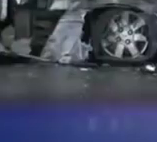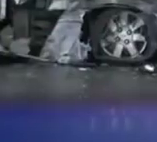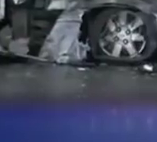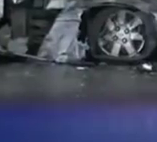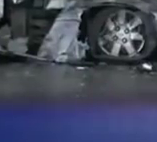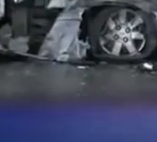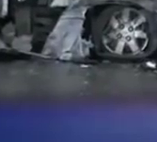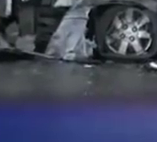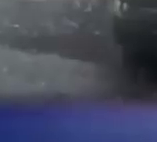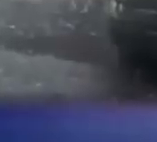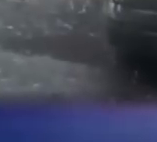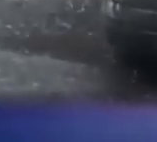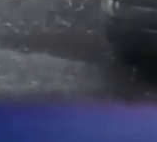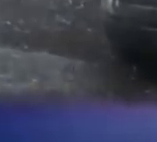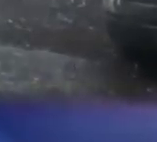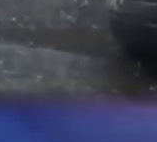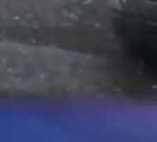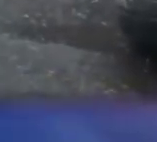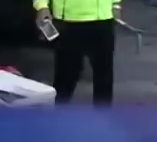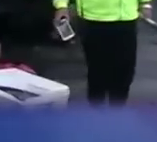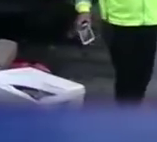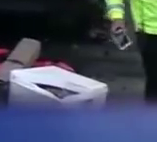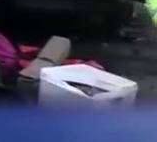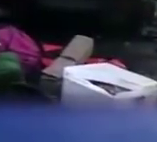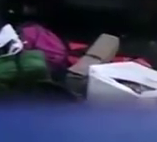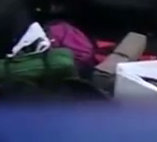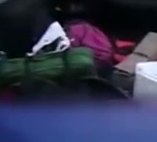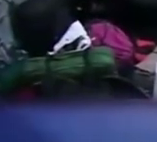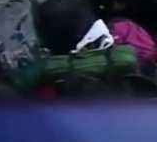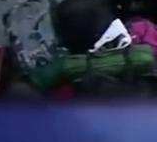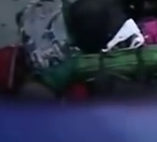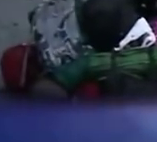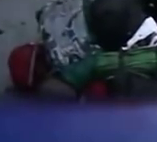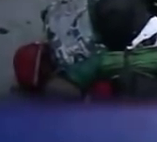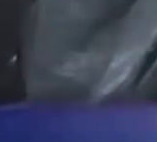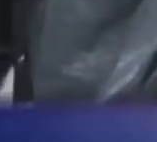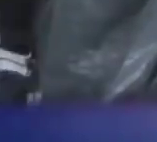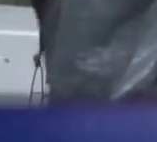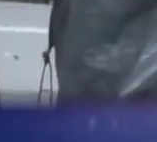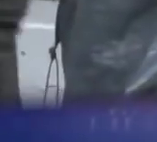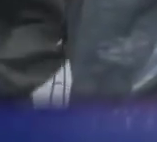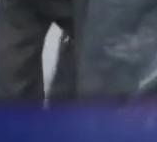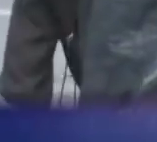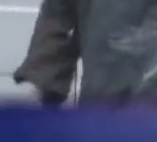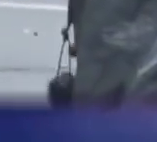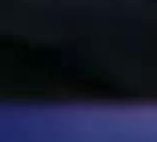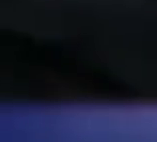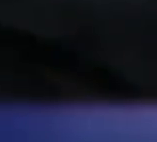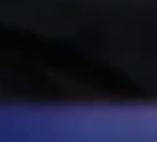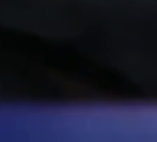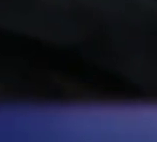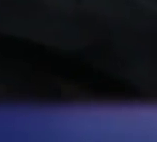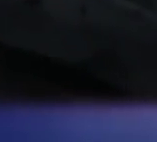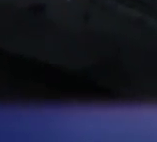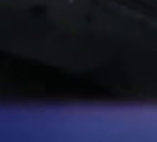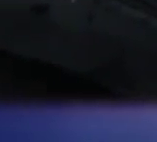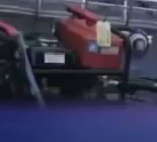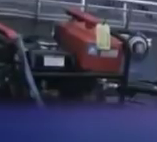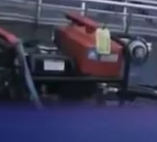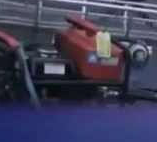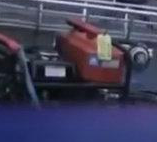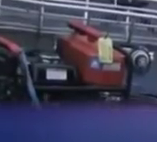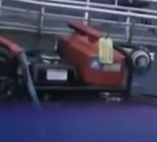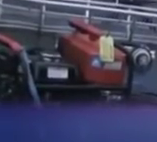Fatal accidente de tránsito en Chimborazo cegó la vida de dos montañistas y cuatro jóvenes escaladores pertenecientes